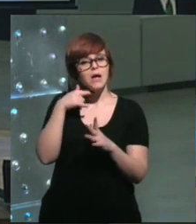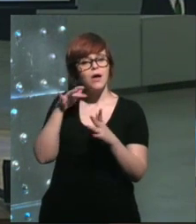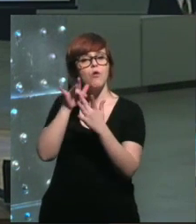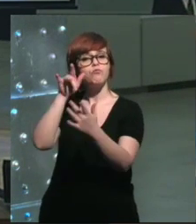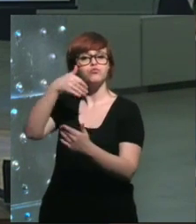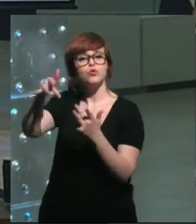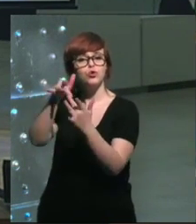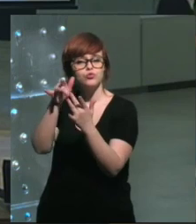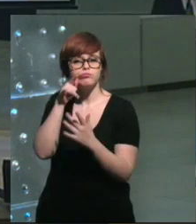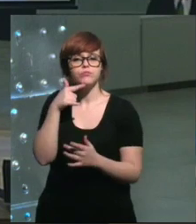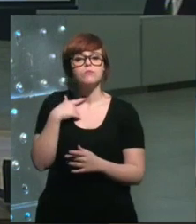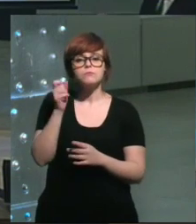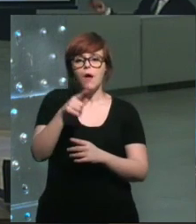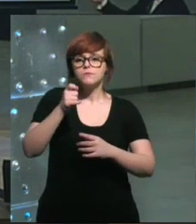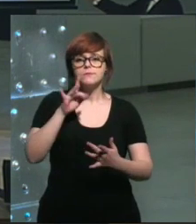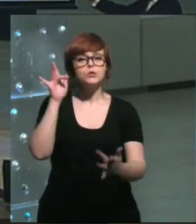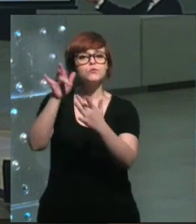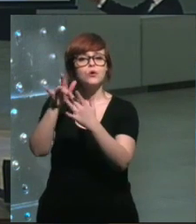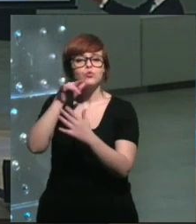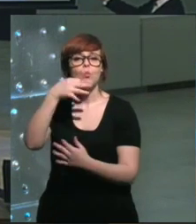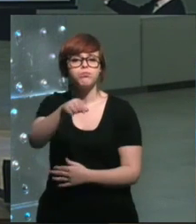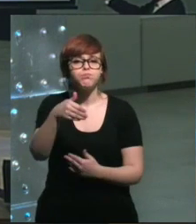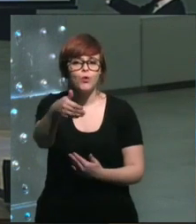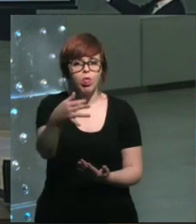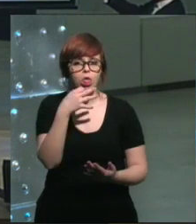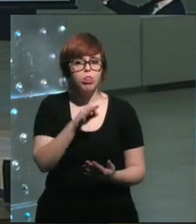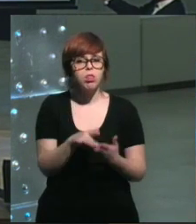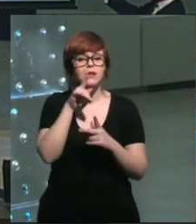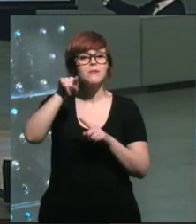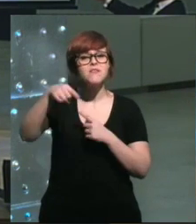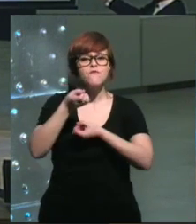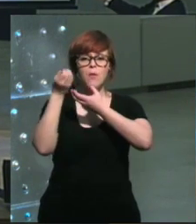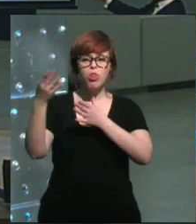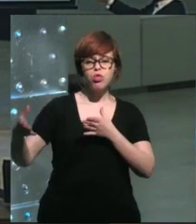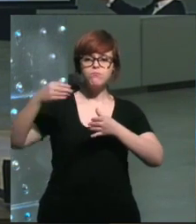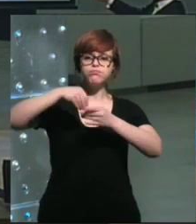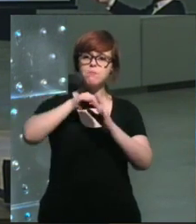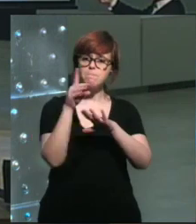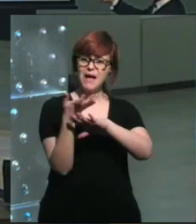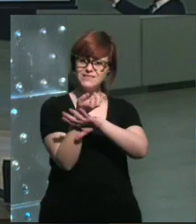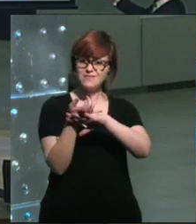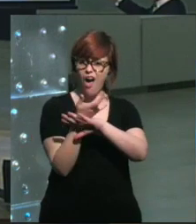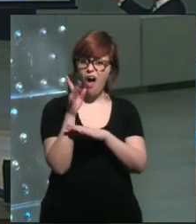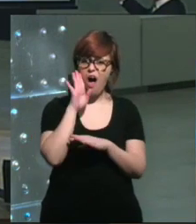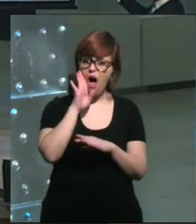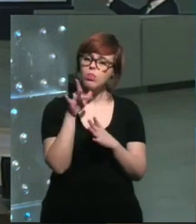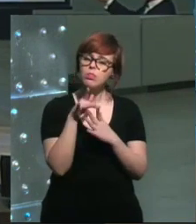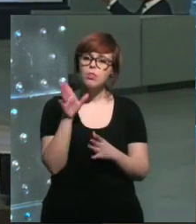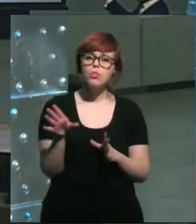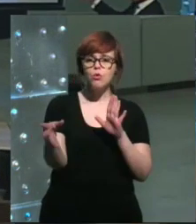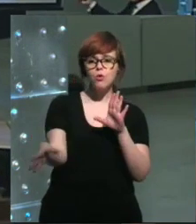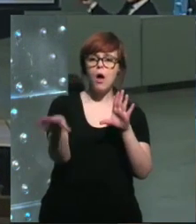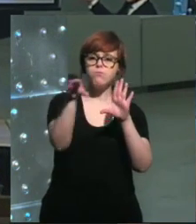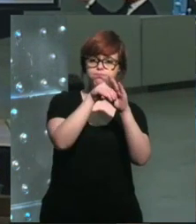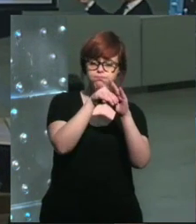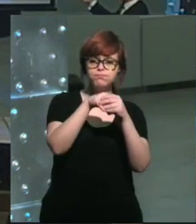dices cuándo, cómo, con qué frecuencia. Con esa información la incorporamos a la base de datos que mencioné anteriormente. Y luego los voluntarios en